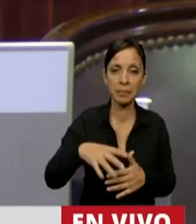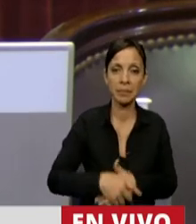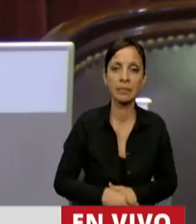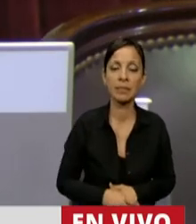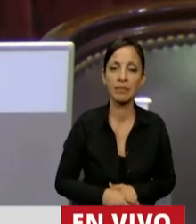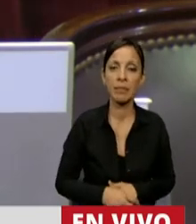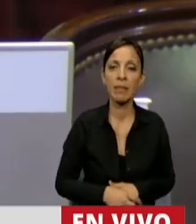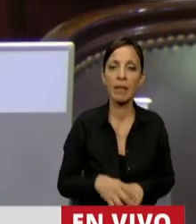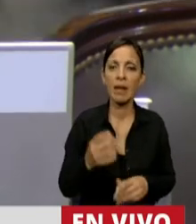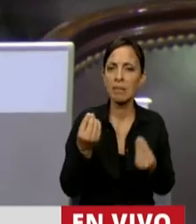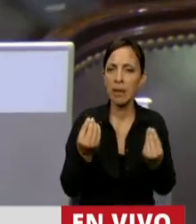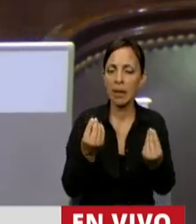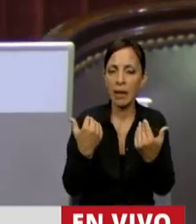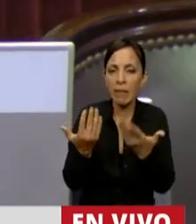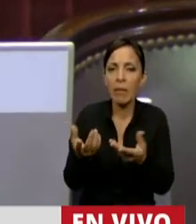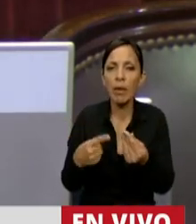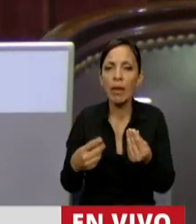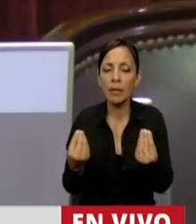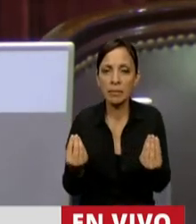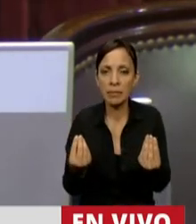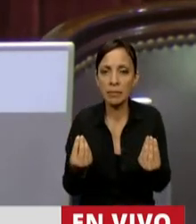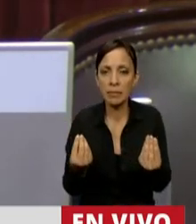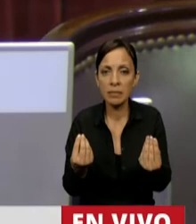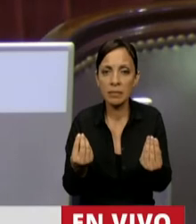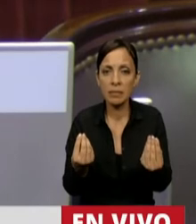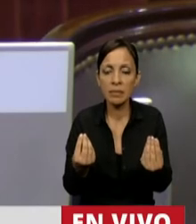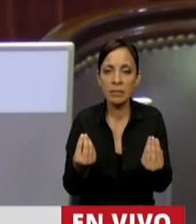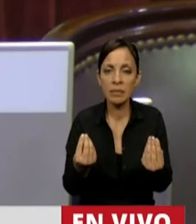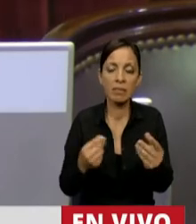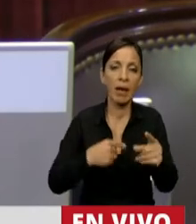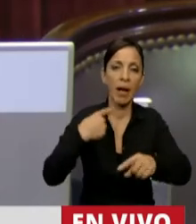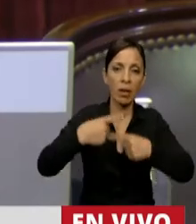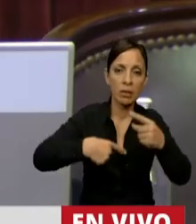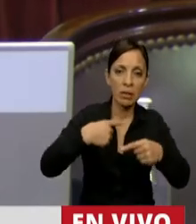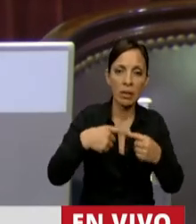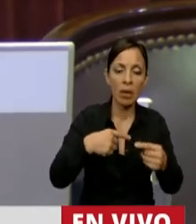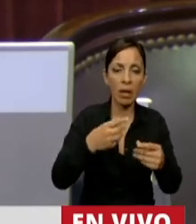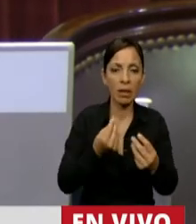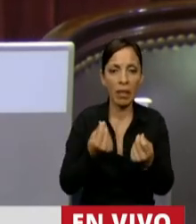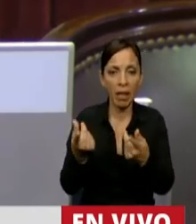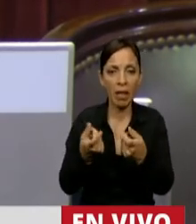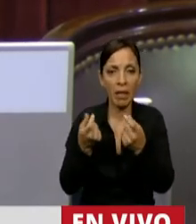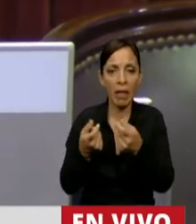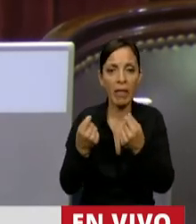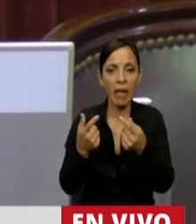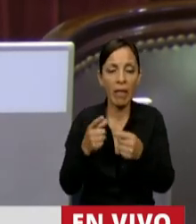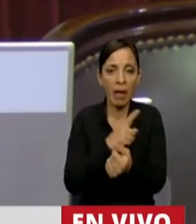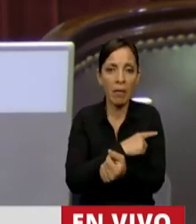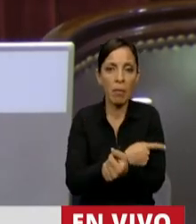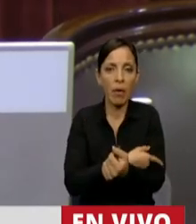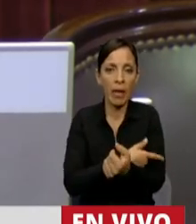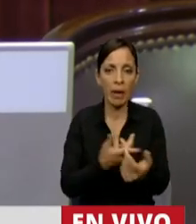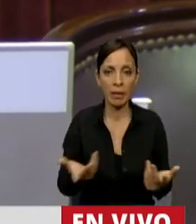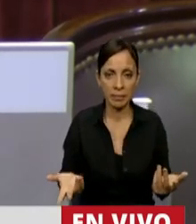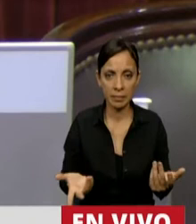sino que van a estar para ni más ni menos que seguir concentrando el poder